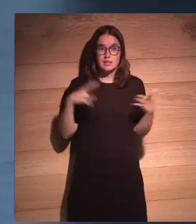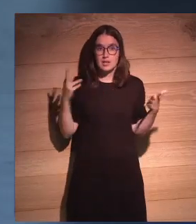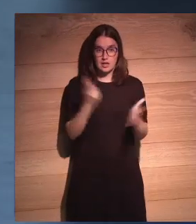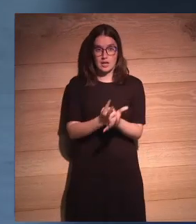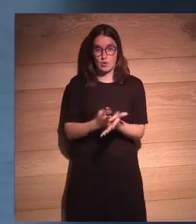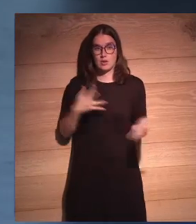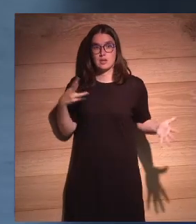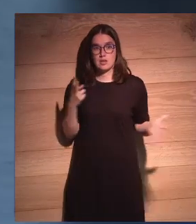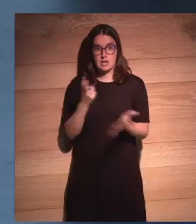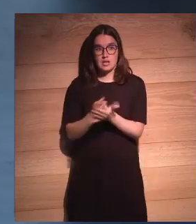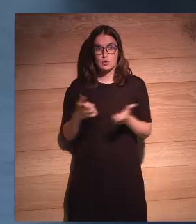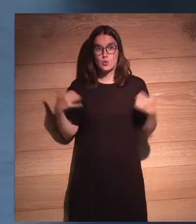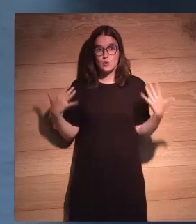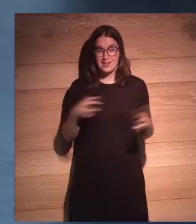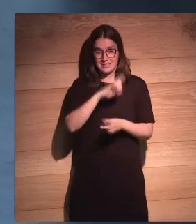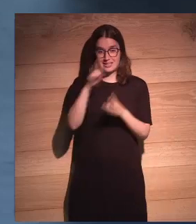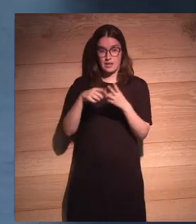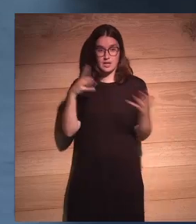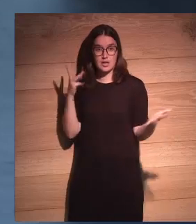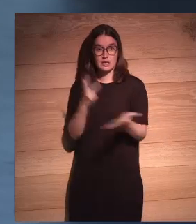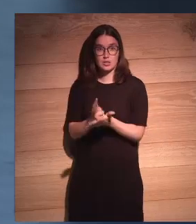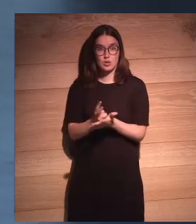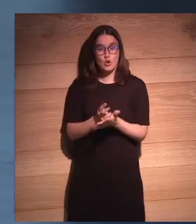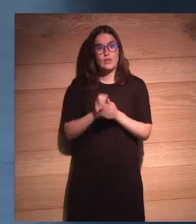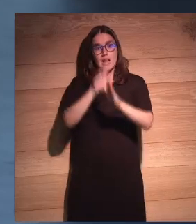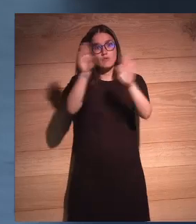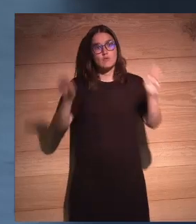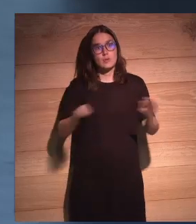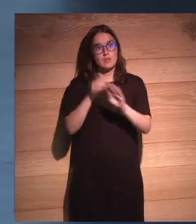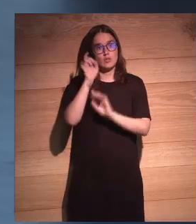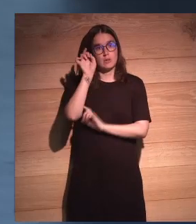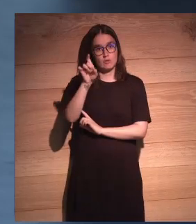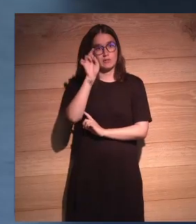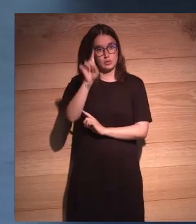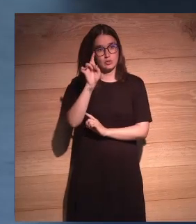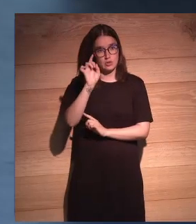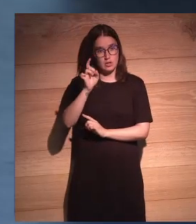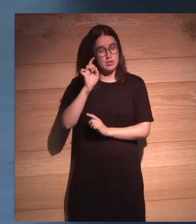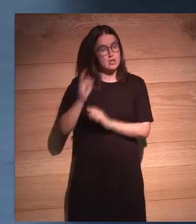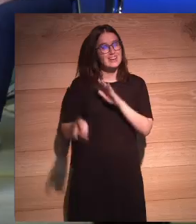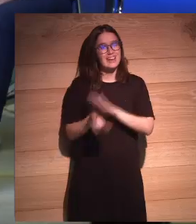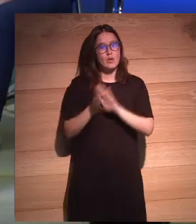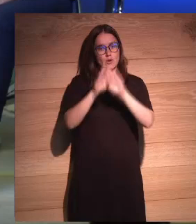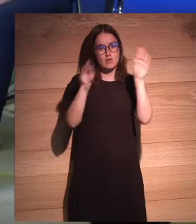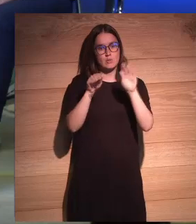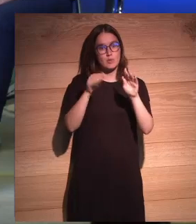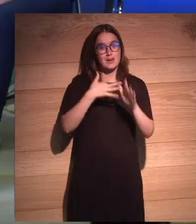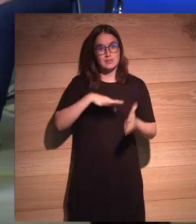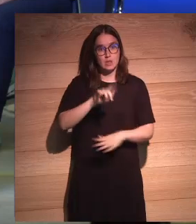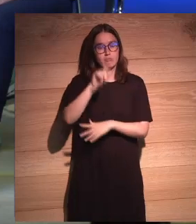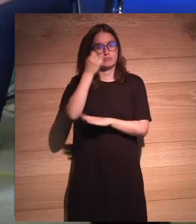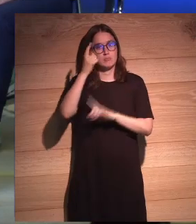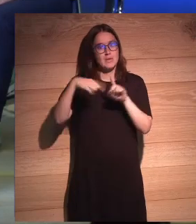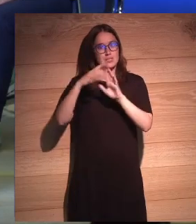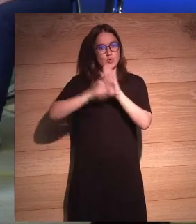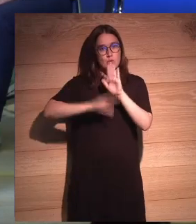reto sería el tercer reto, el reto de la formación del profesorado, articular una formación para que esto sea posible y un